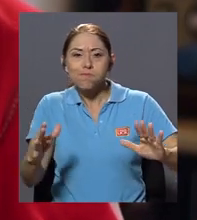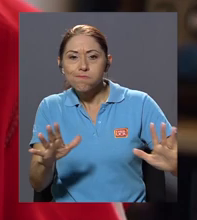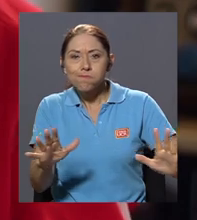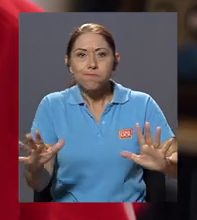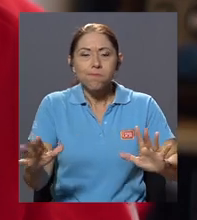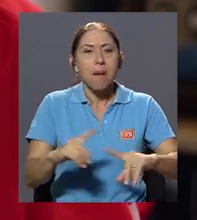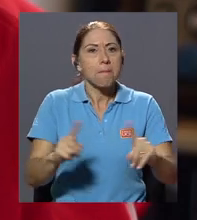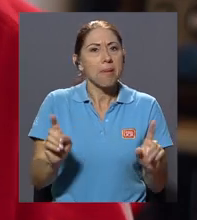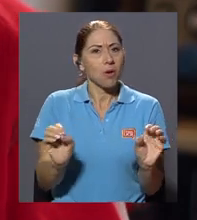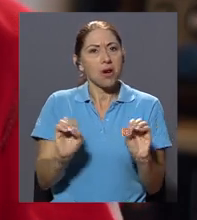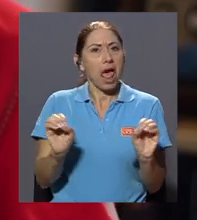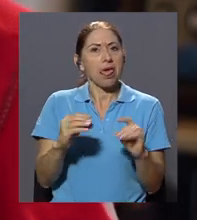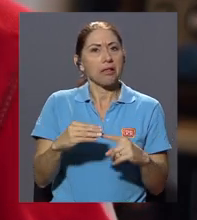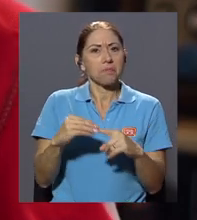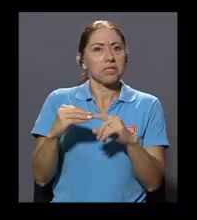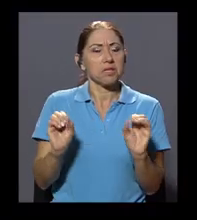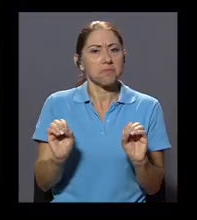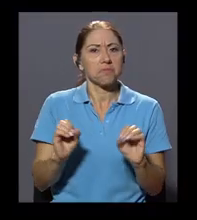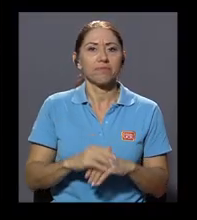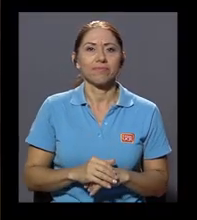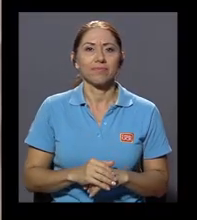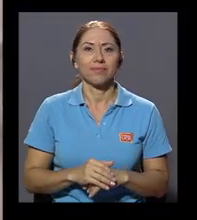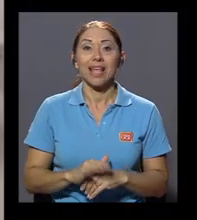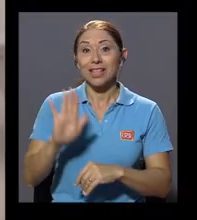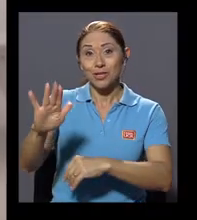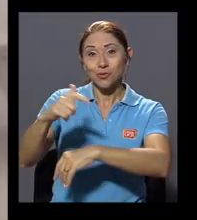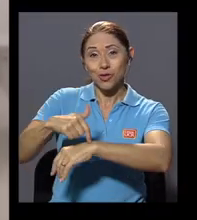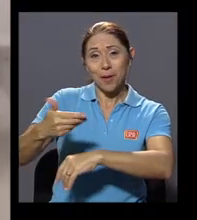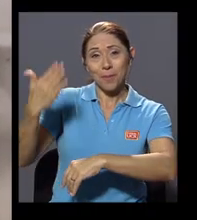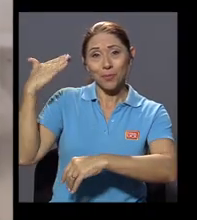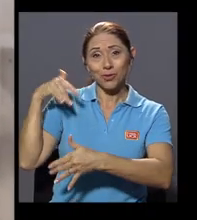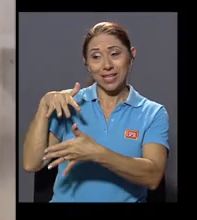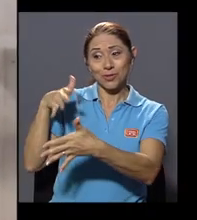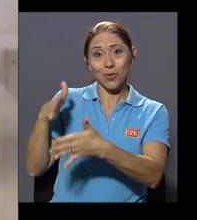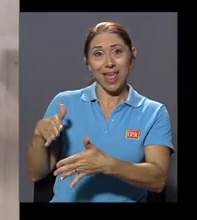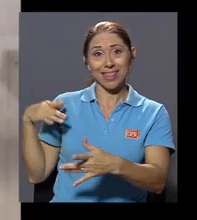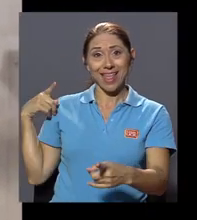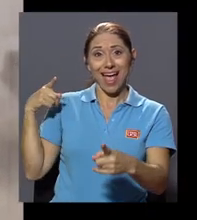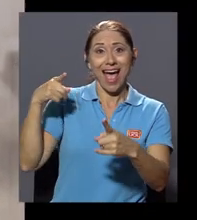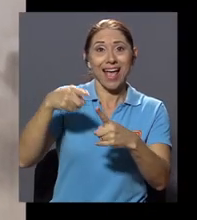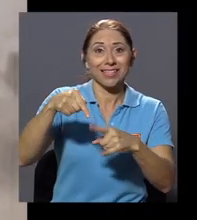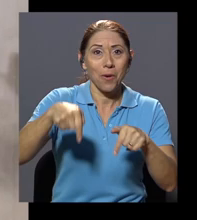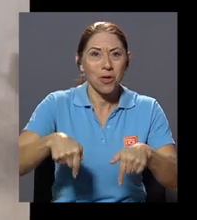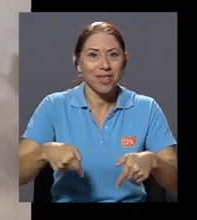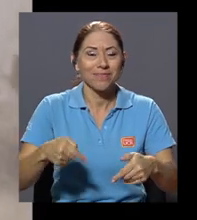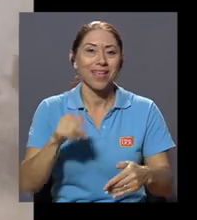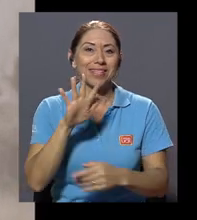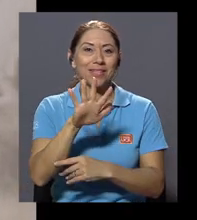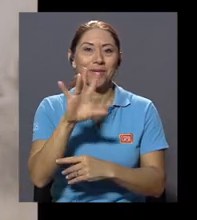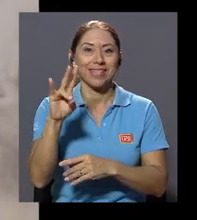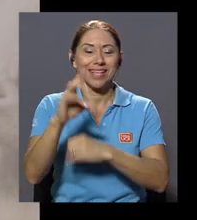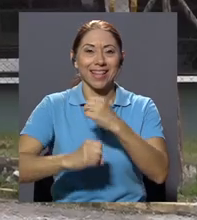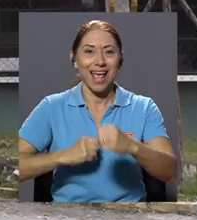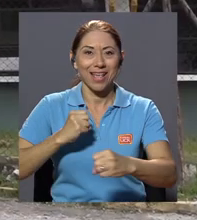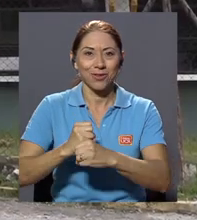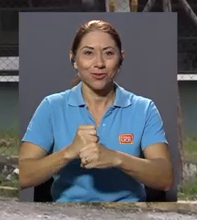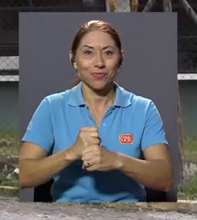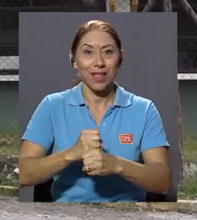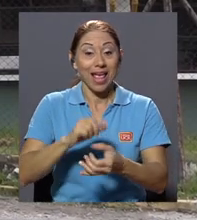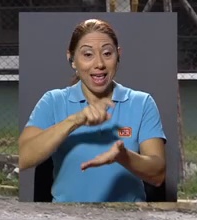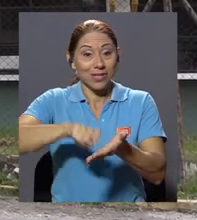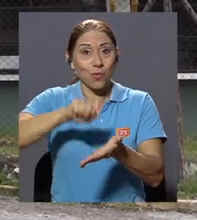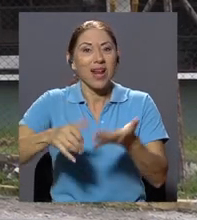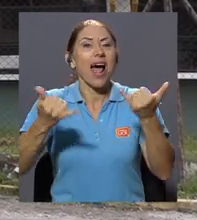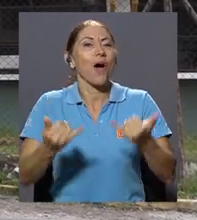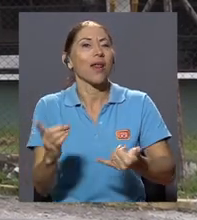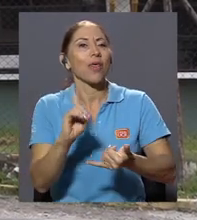tenía nada así de en particular. De sus tiempos de estudiante a hoy han pasado 57 años. La escuela se encuentra